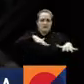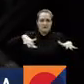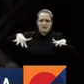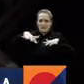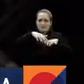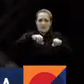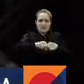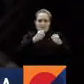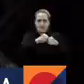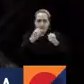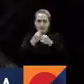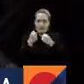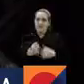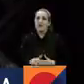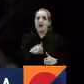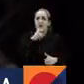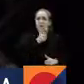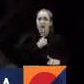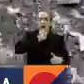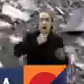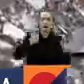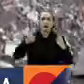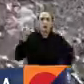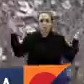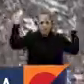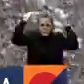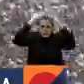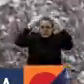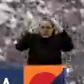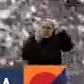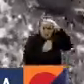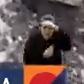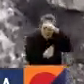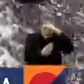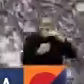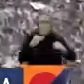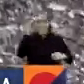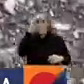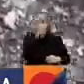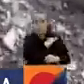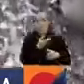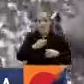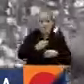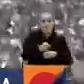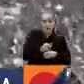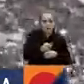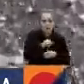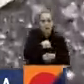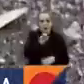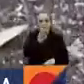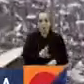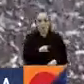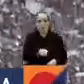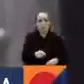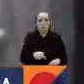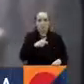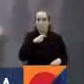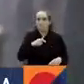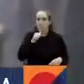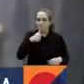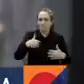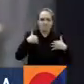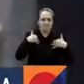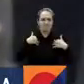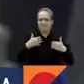simultáneo. Aguanta la presión bélica bajo tierra. Civiles y militares en Mariupol, en esta acería, son símbolo de valentía.